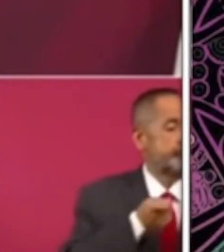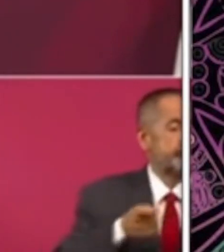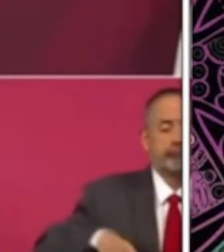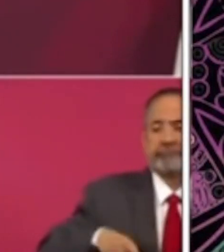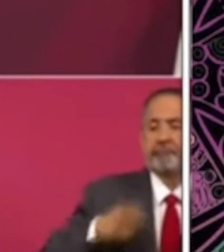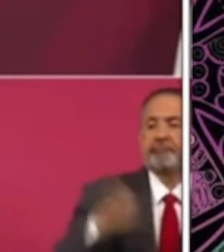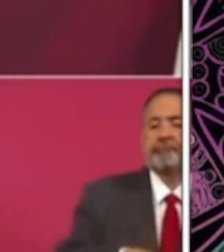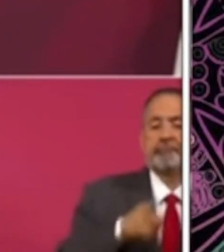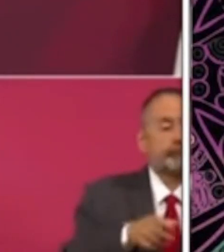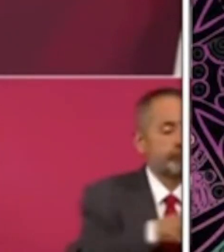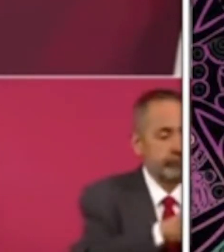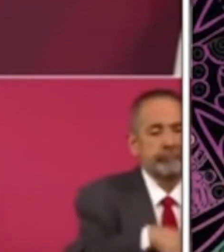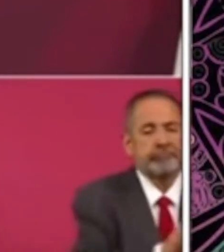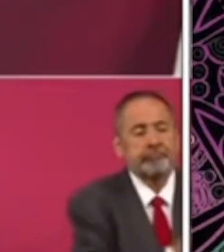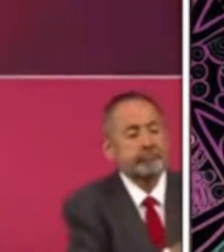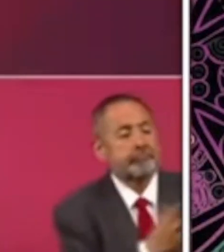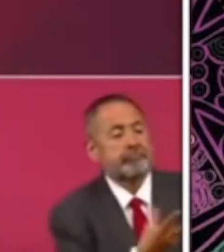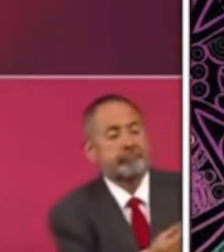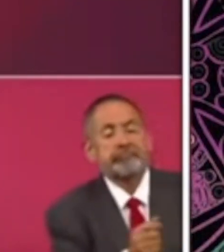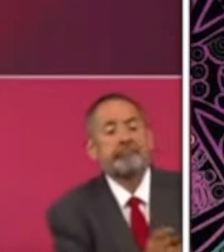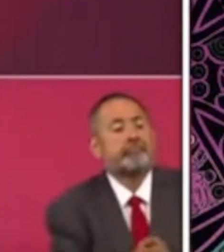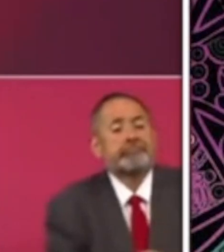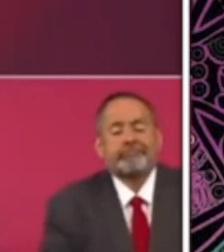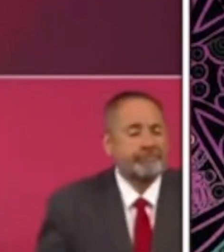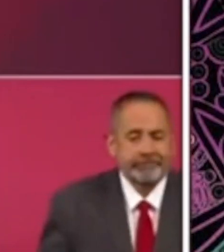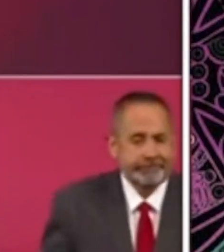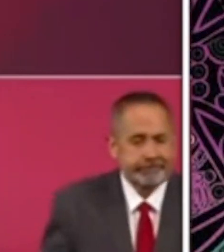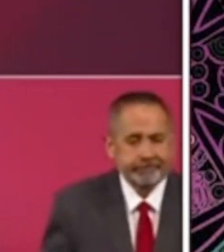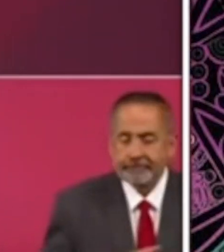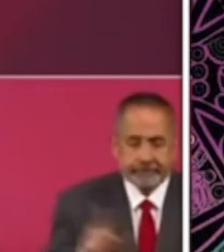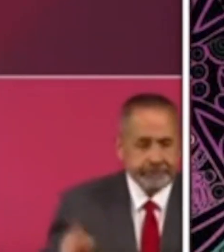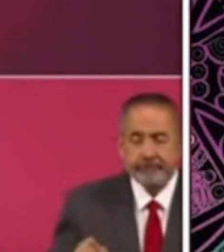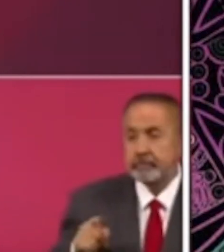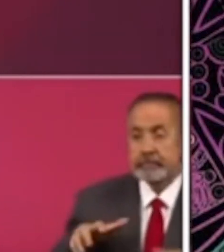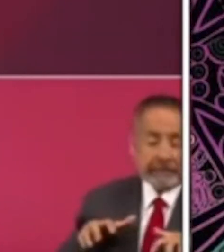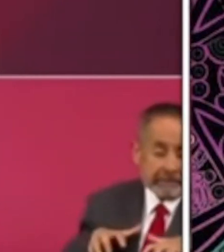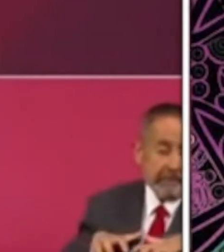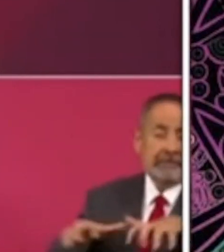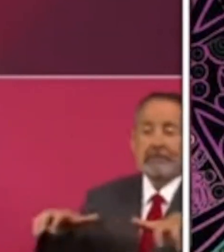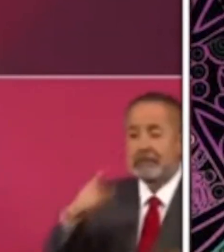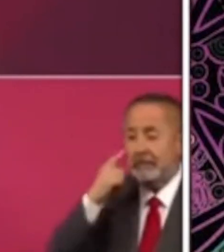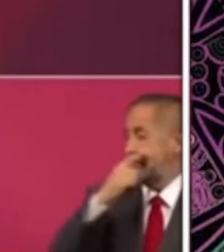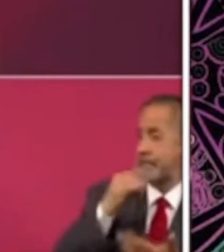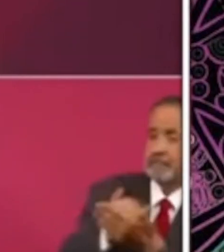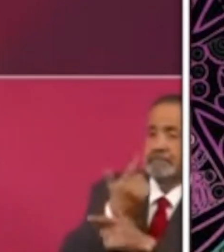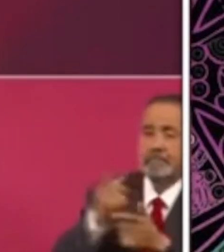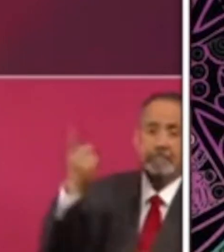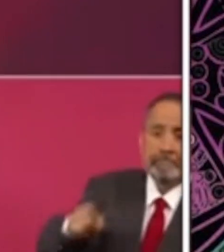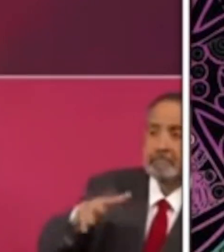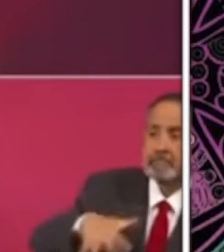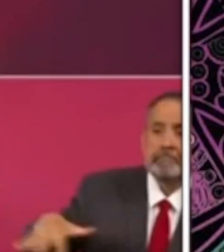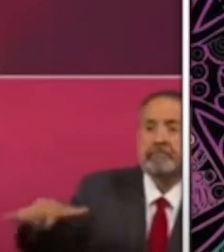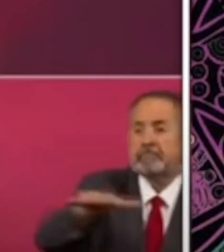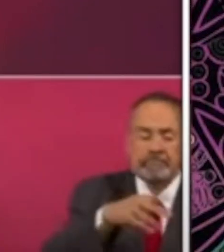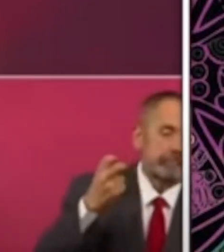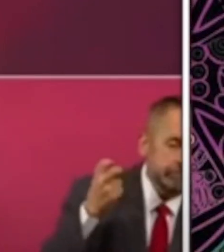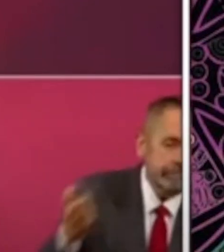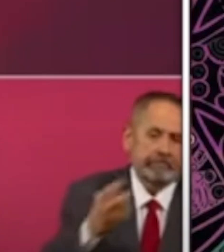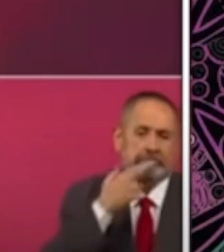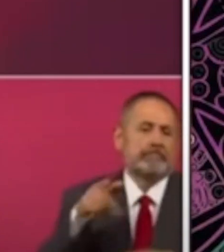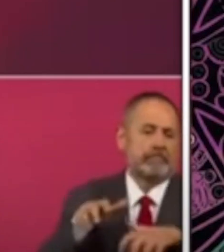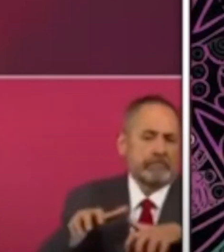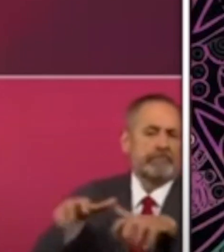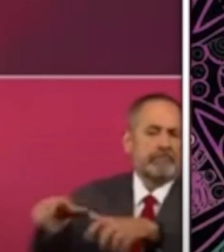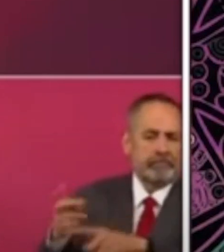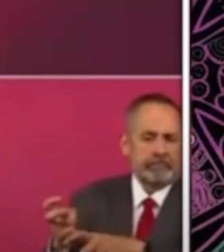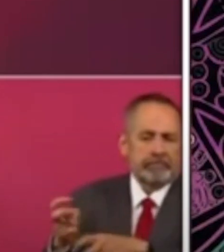la minoría, el gobierno de los ricos. Y la democracia es el gobierno del pueblo, es el gobierno de todos.